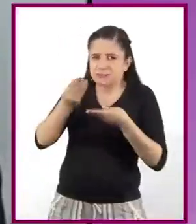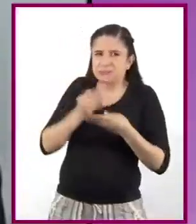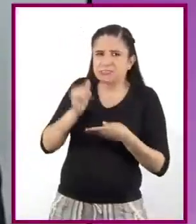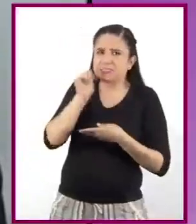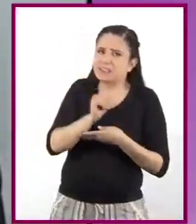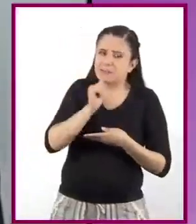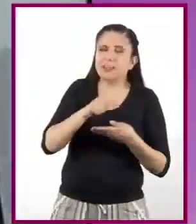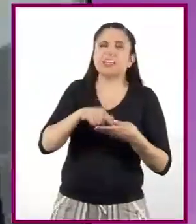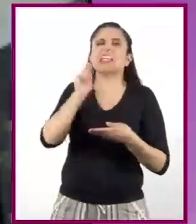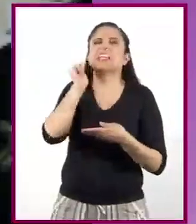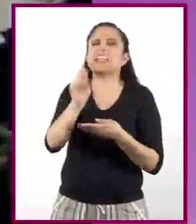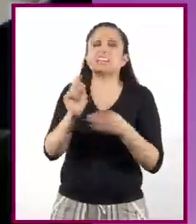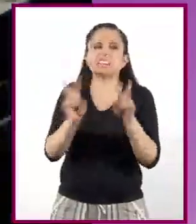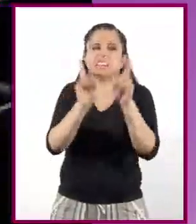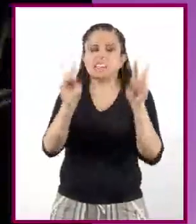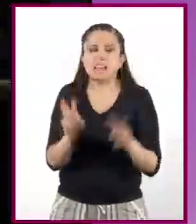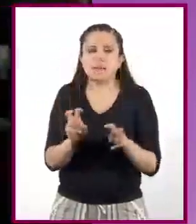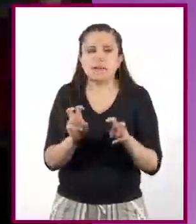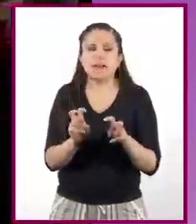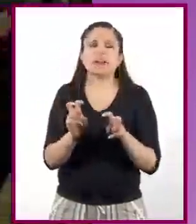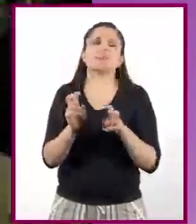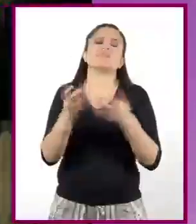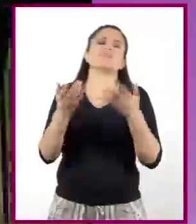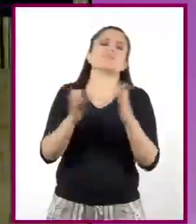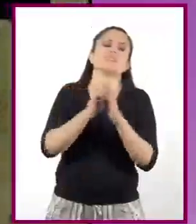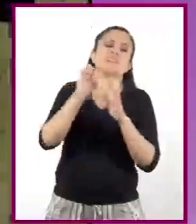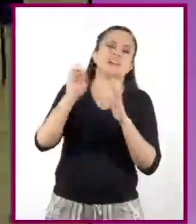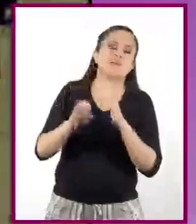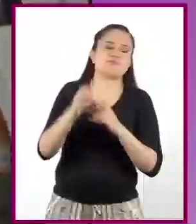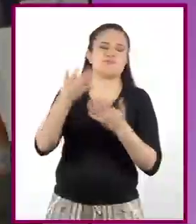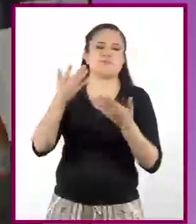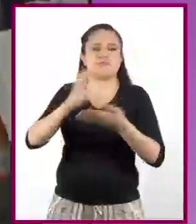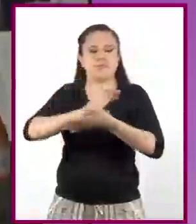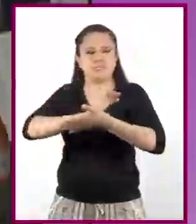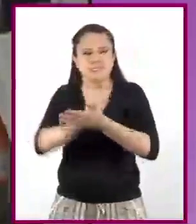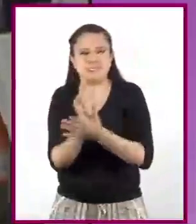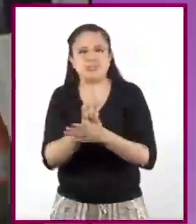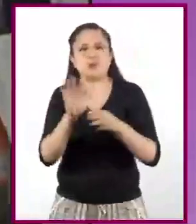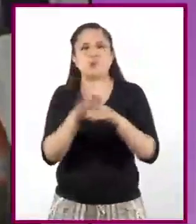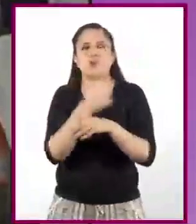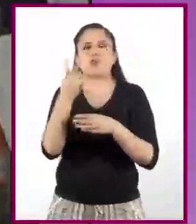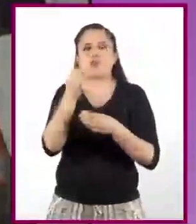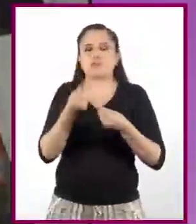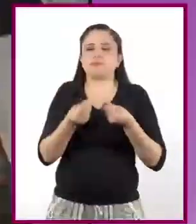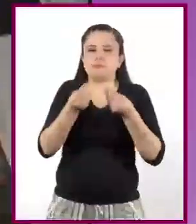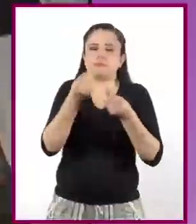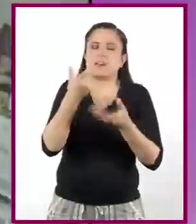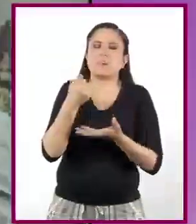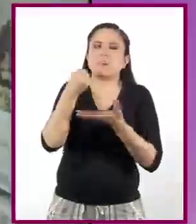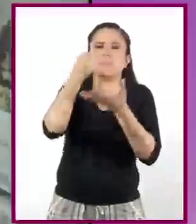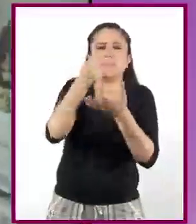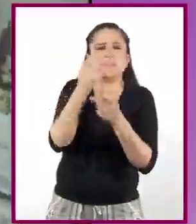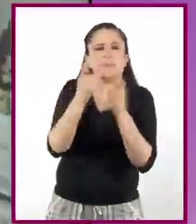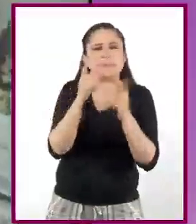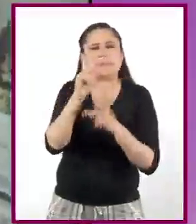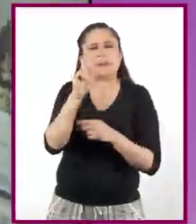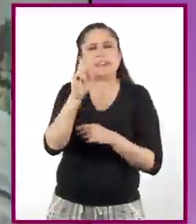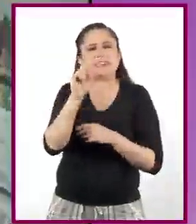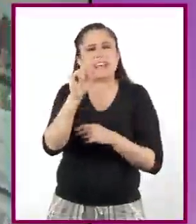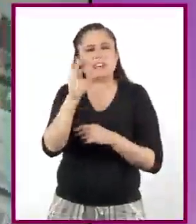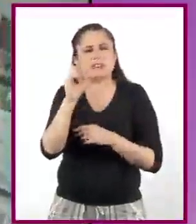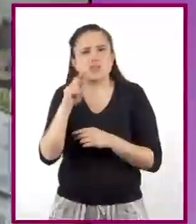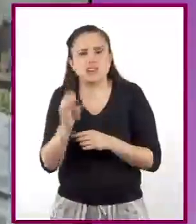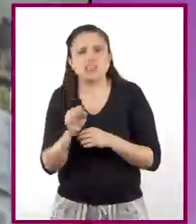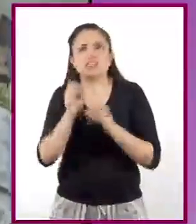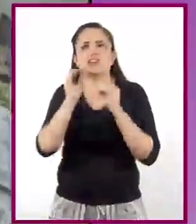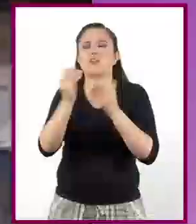refieren fundamentalmente a omisiones o irregularidades en la prestación de los servicios públicos, como puede ser que nos nieguen